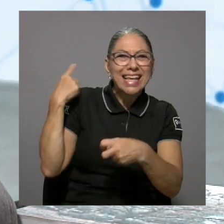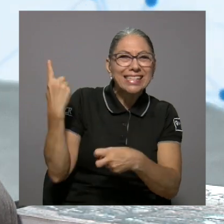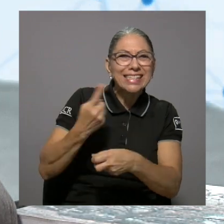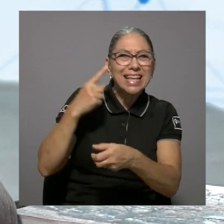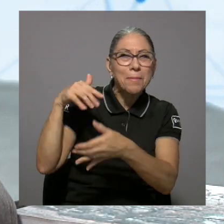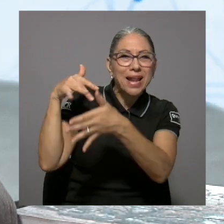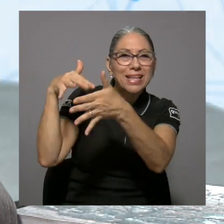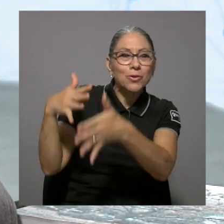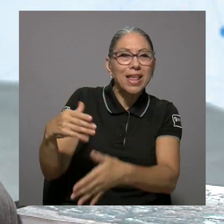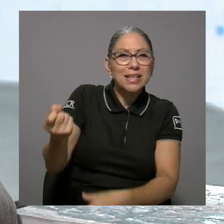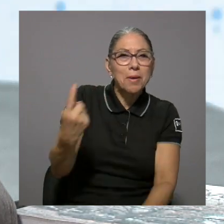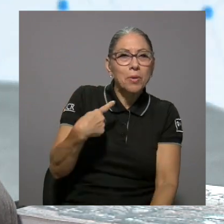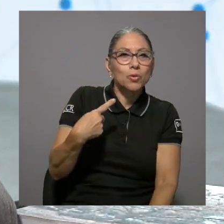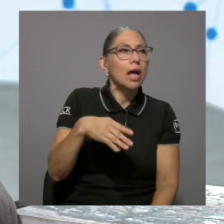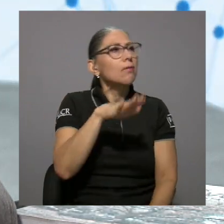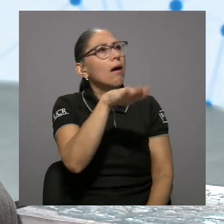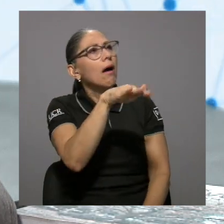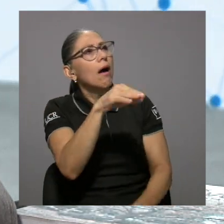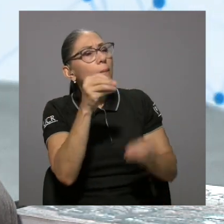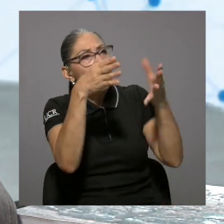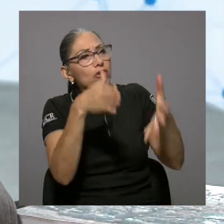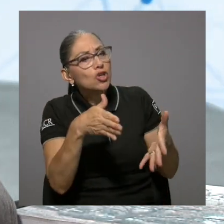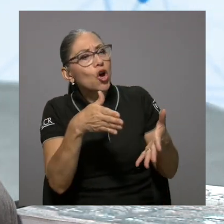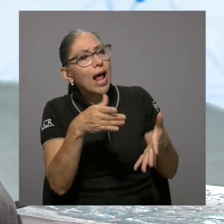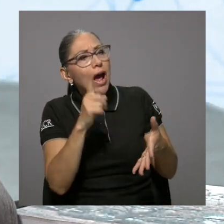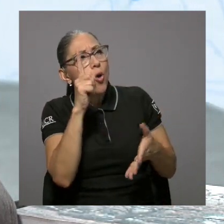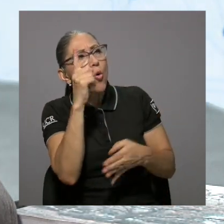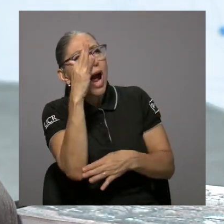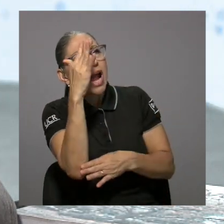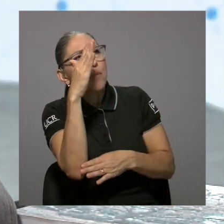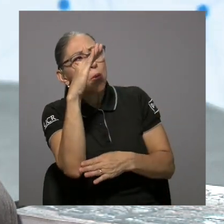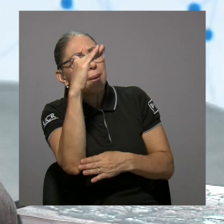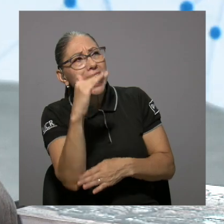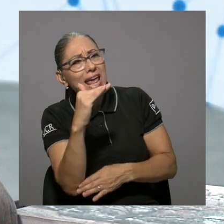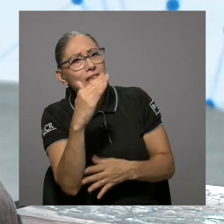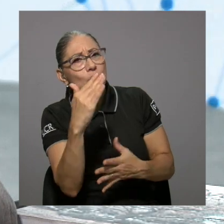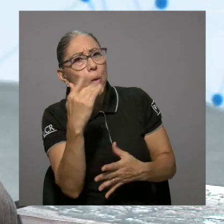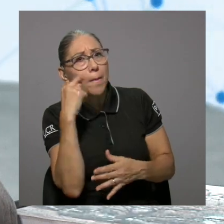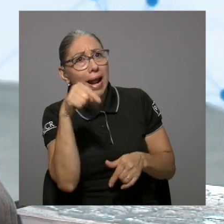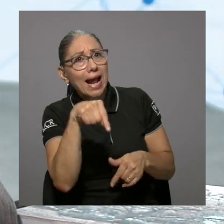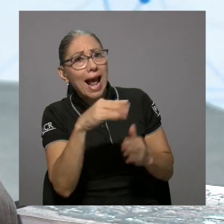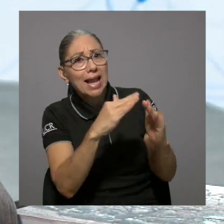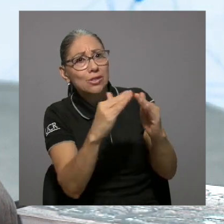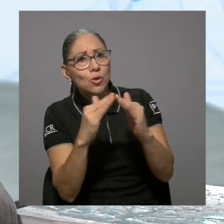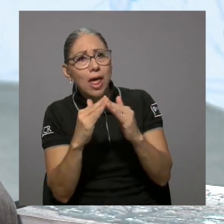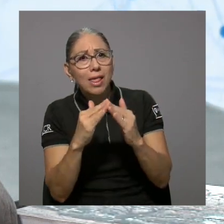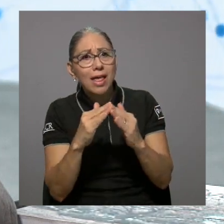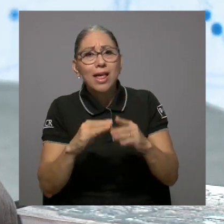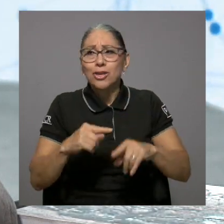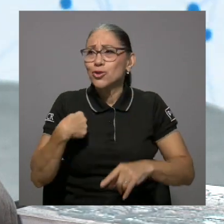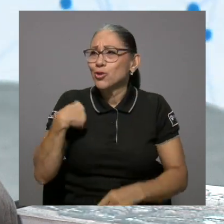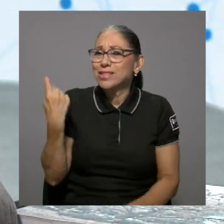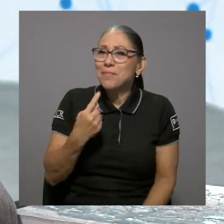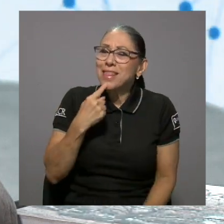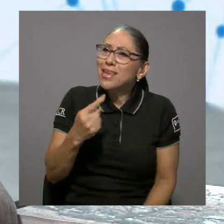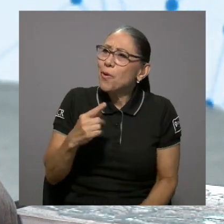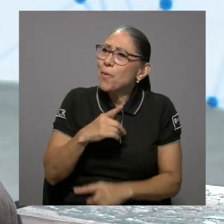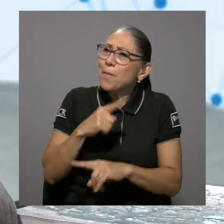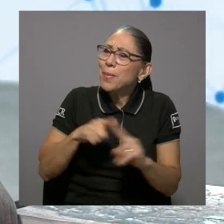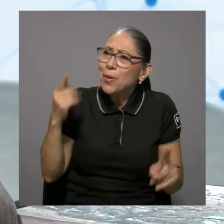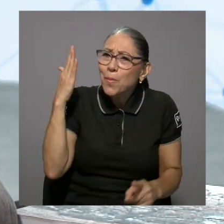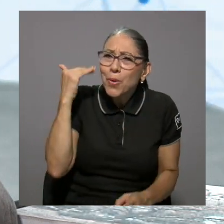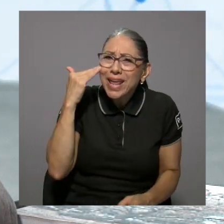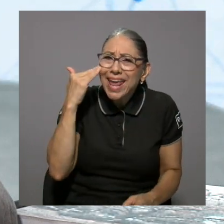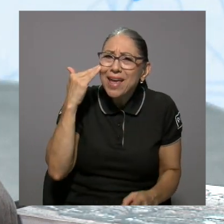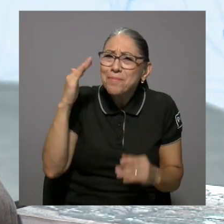preguntan, bueno, profesora, un árbol pequeño para usar en la ciudad, y siempre mi discurso es, pero ¿por qué pequeño? Hay que más bien entender que en la